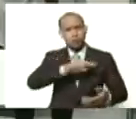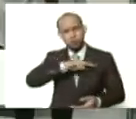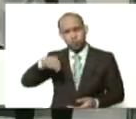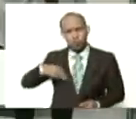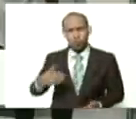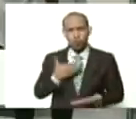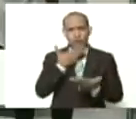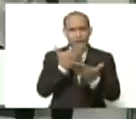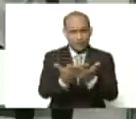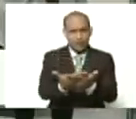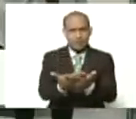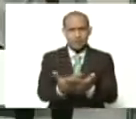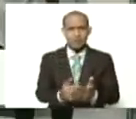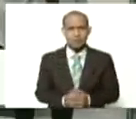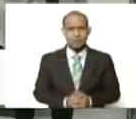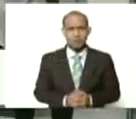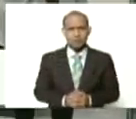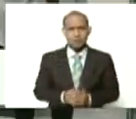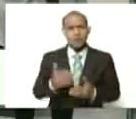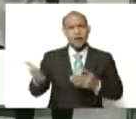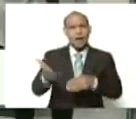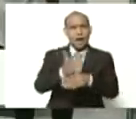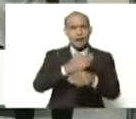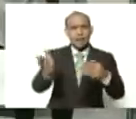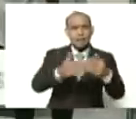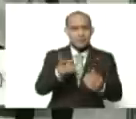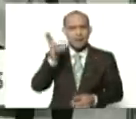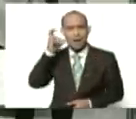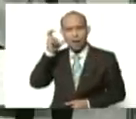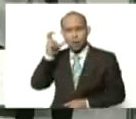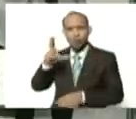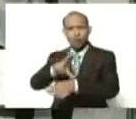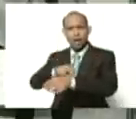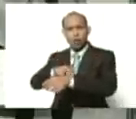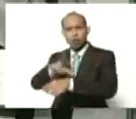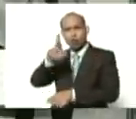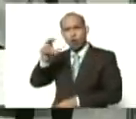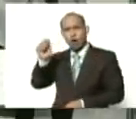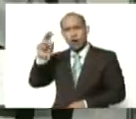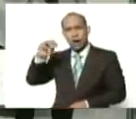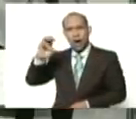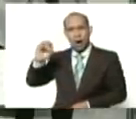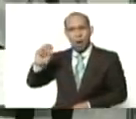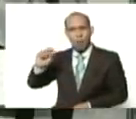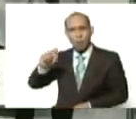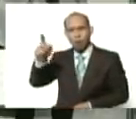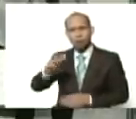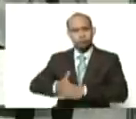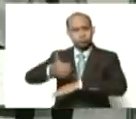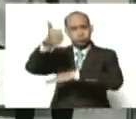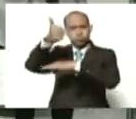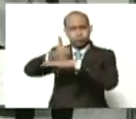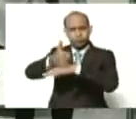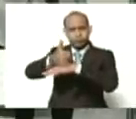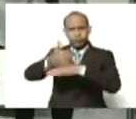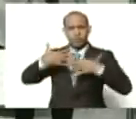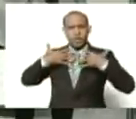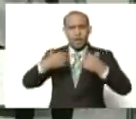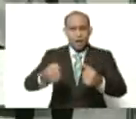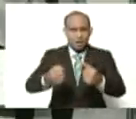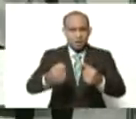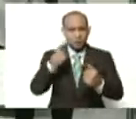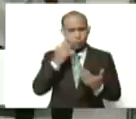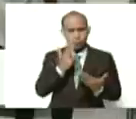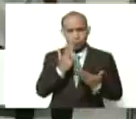también, antes de cerrar, escuchar al doctor Ramón Nieves, Autoridad Única de Salud, que se encuentra en el área de recuperación